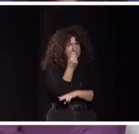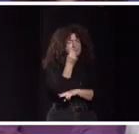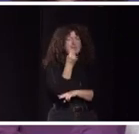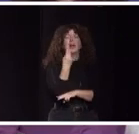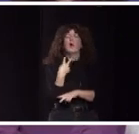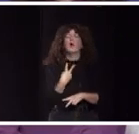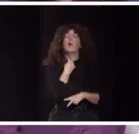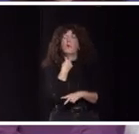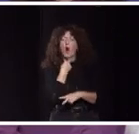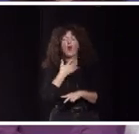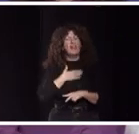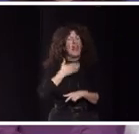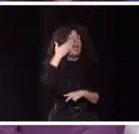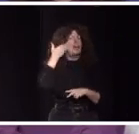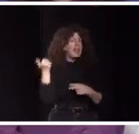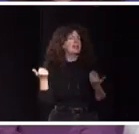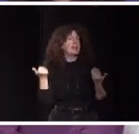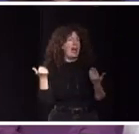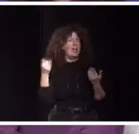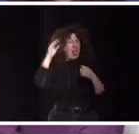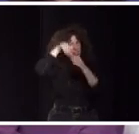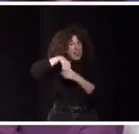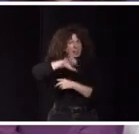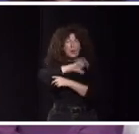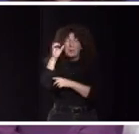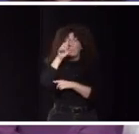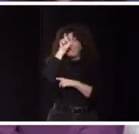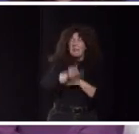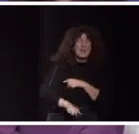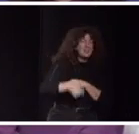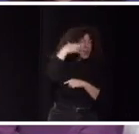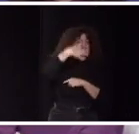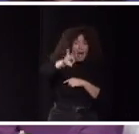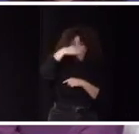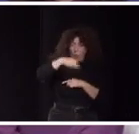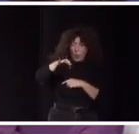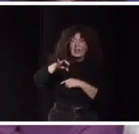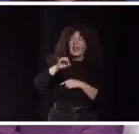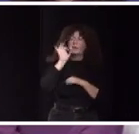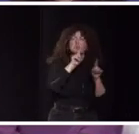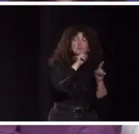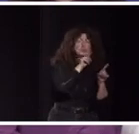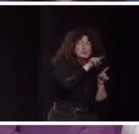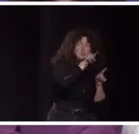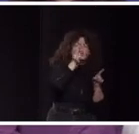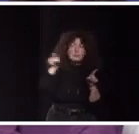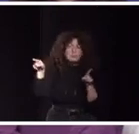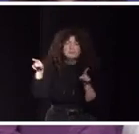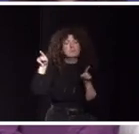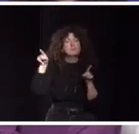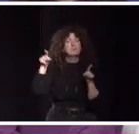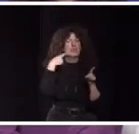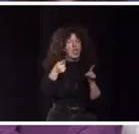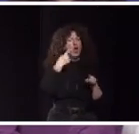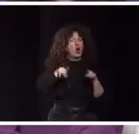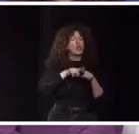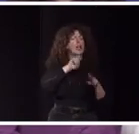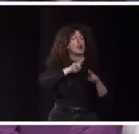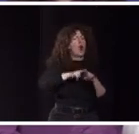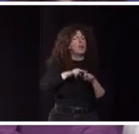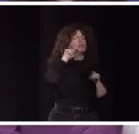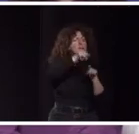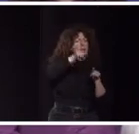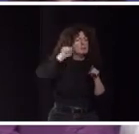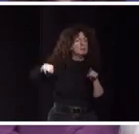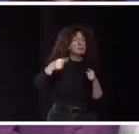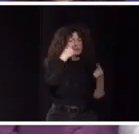la voz de la dignidad en Europa, la única persona que cuando nadie se atrevía a decirlo, llamó a las cosas por su nombre, que dijo que Israel